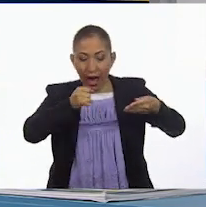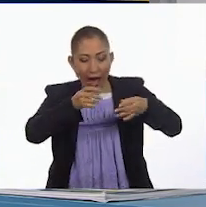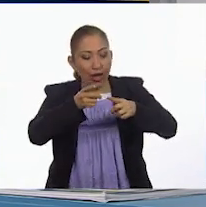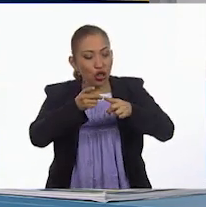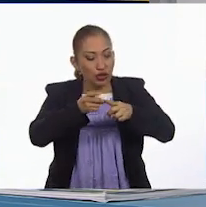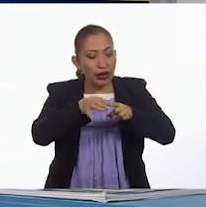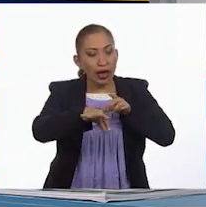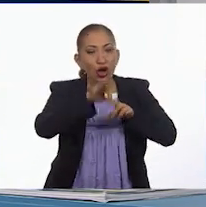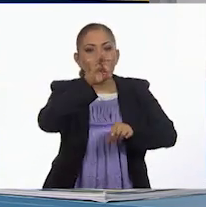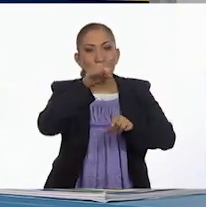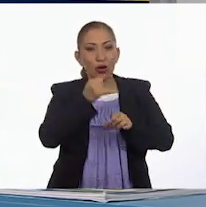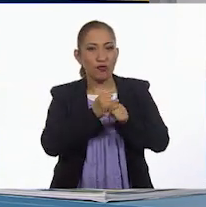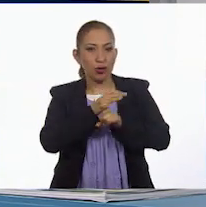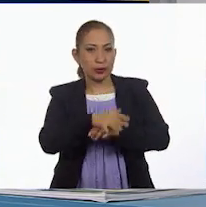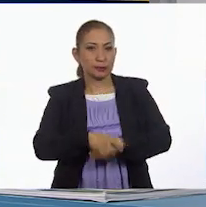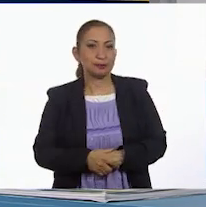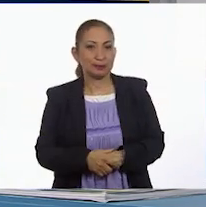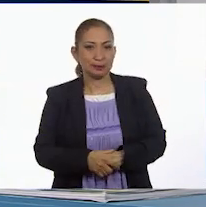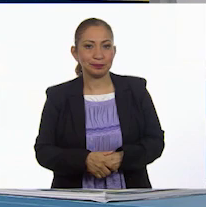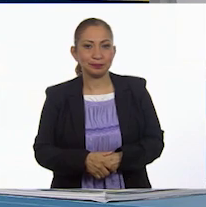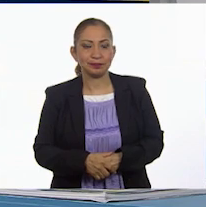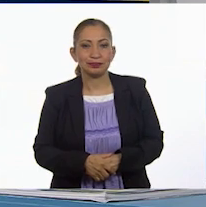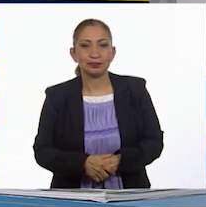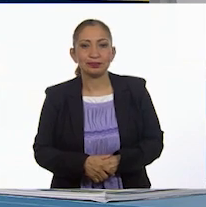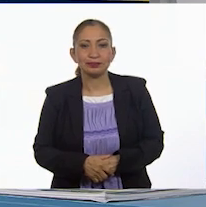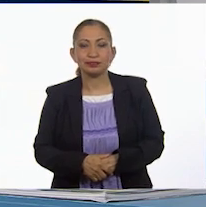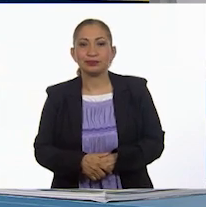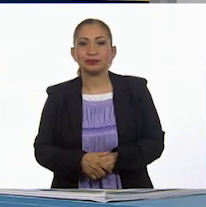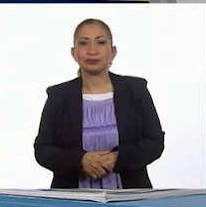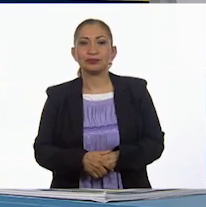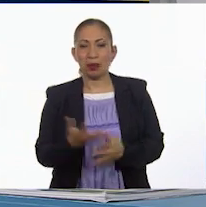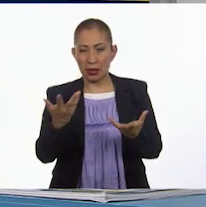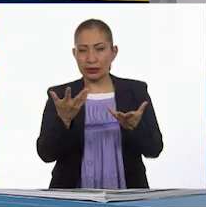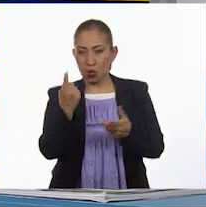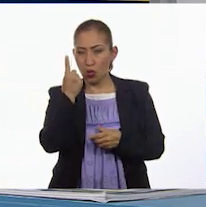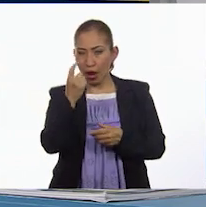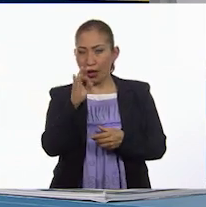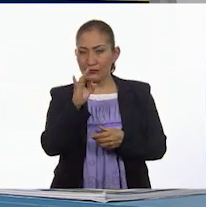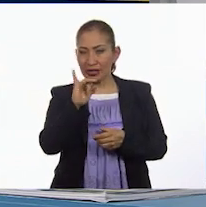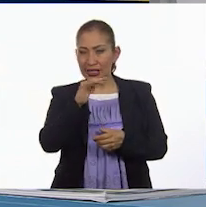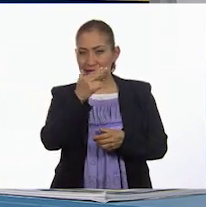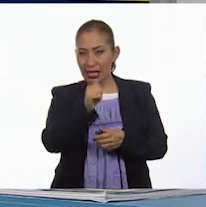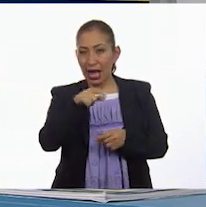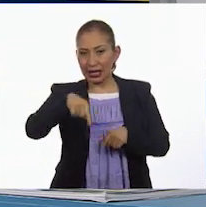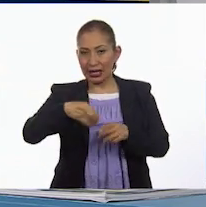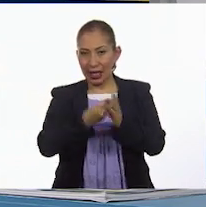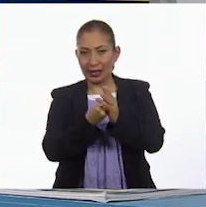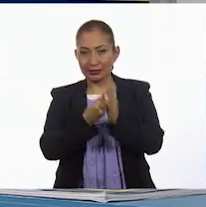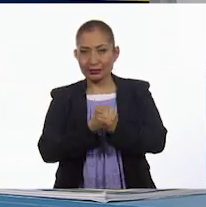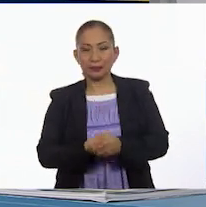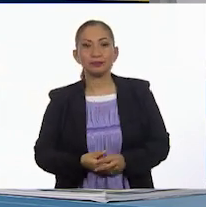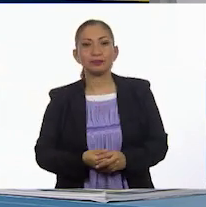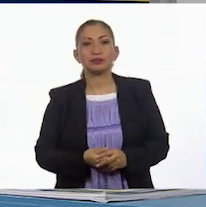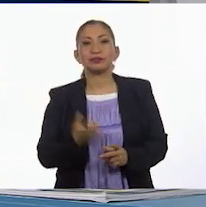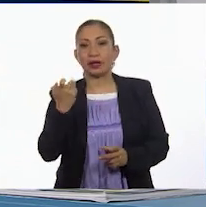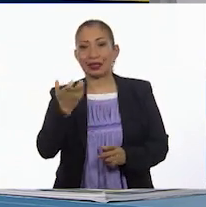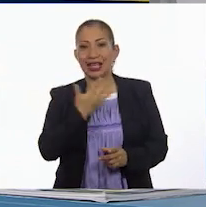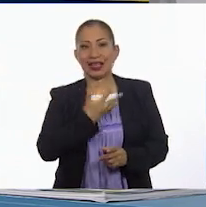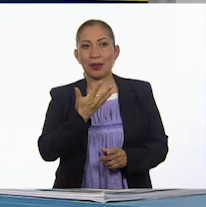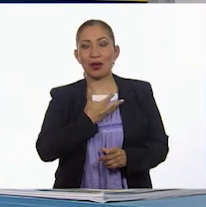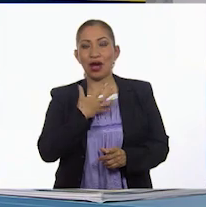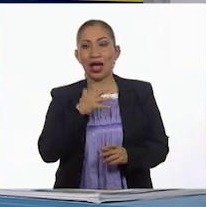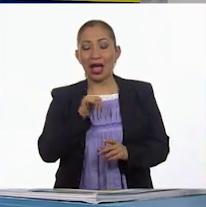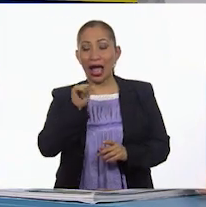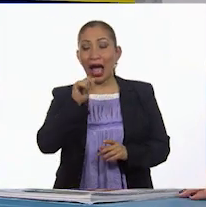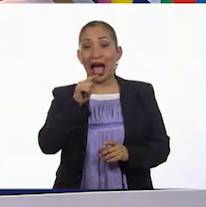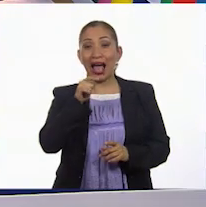de dónde tomamos esa información. Y vamos a hacer una, María, vamos a hacer una aquí en clase, y por eso es que tenemos el atlas